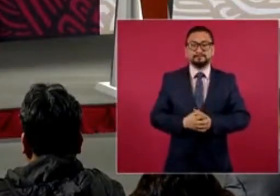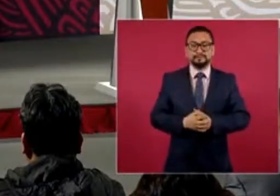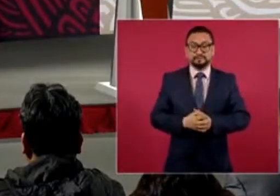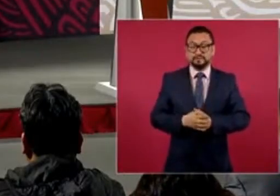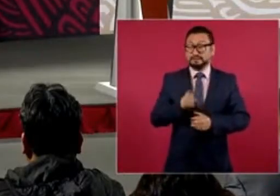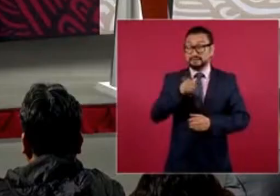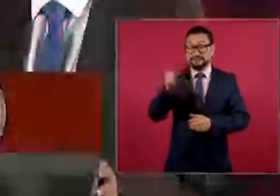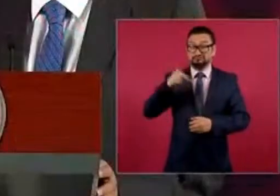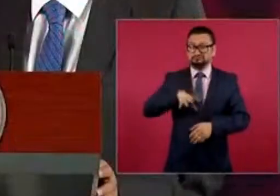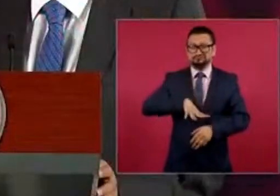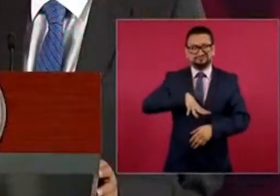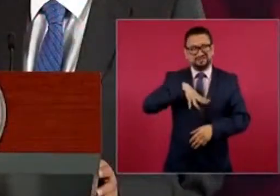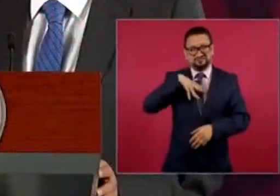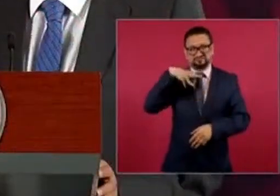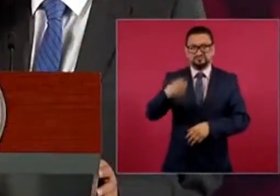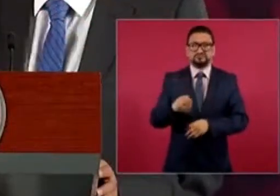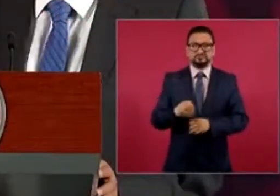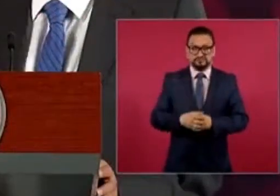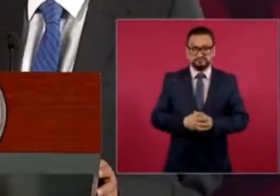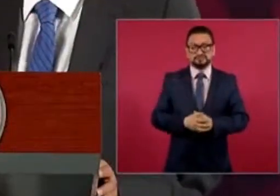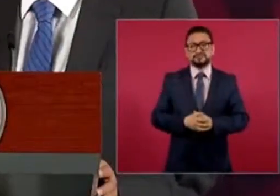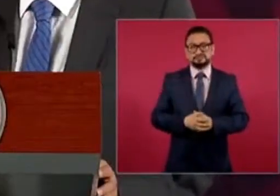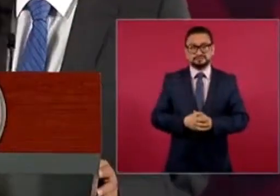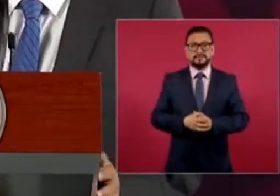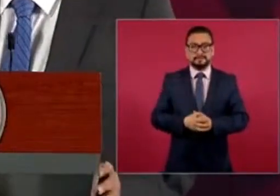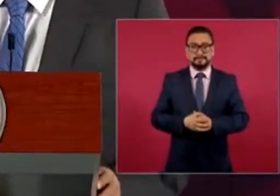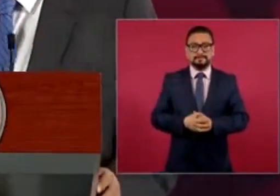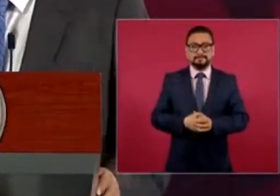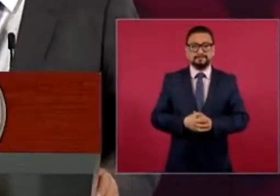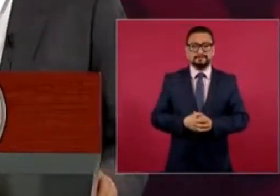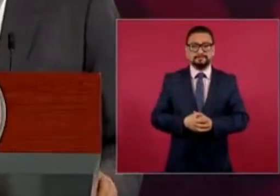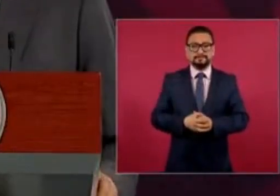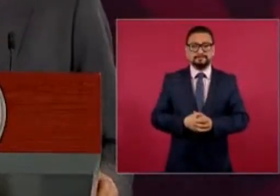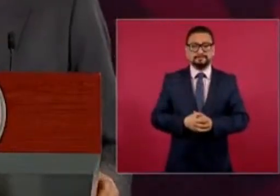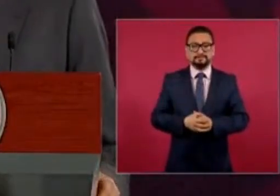abusaron. Es decir,